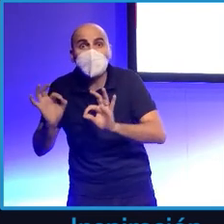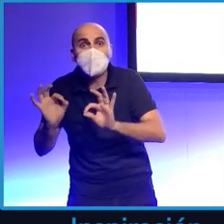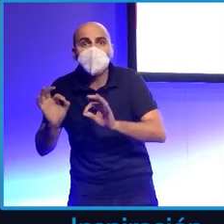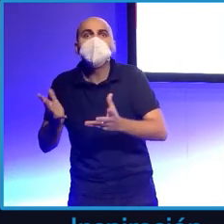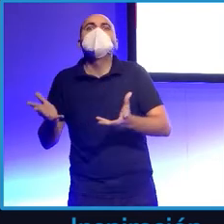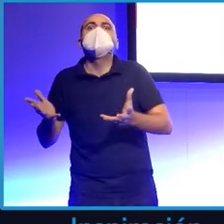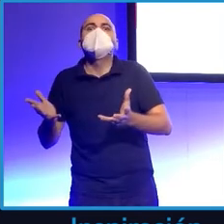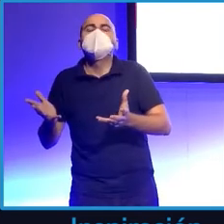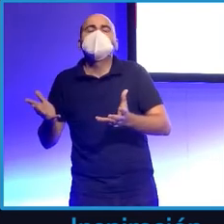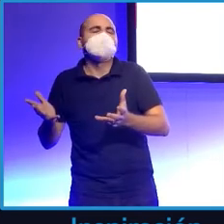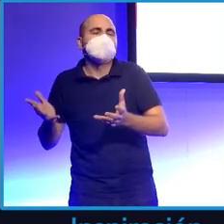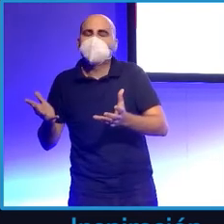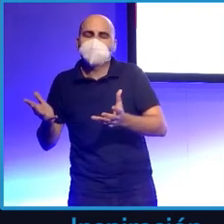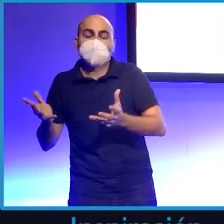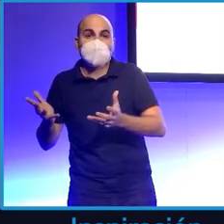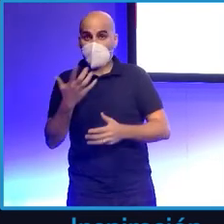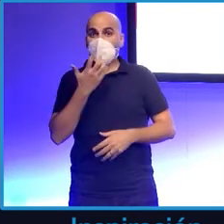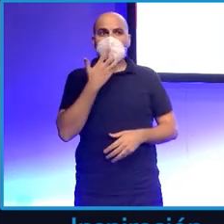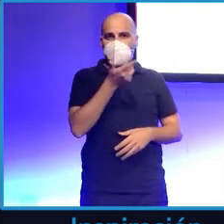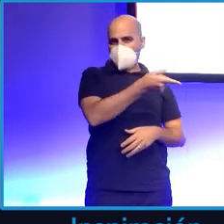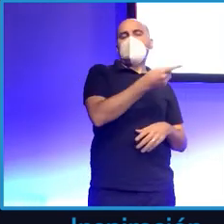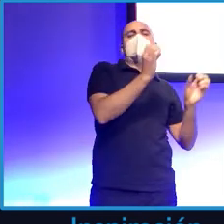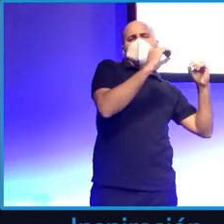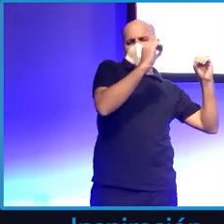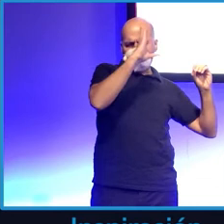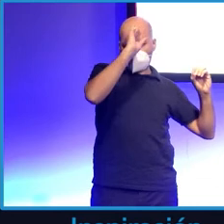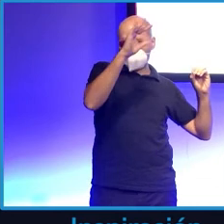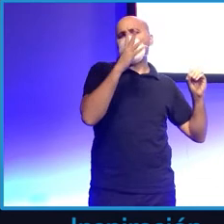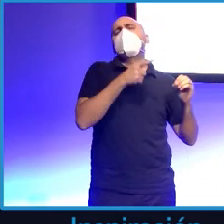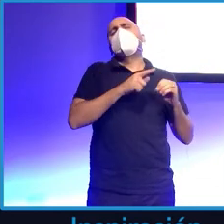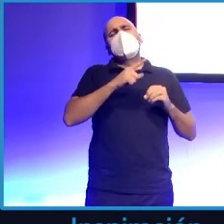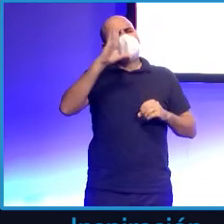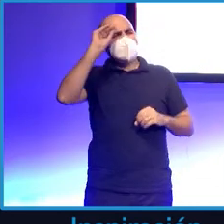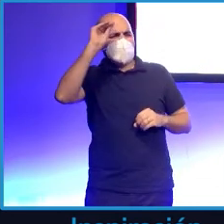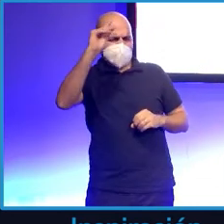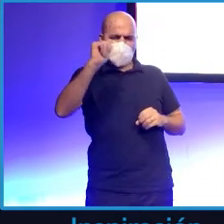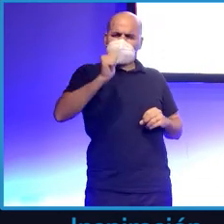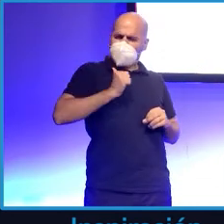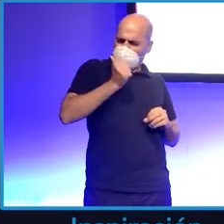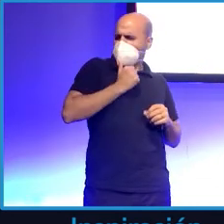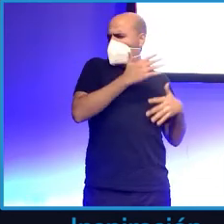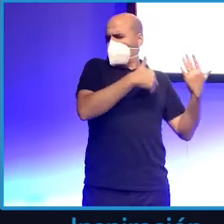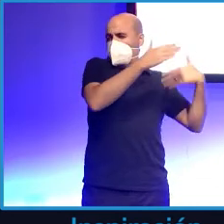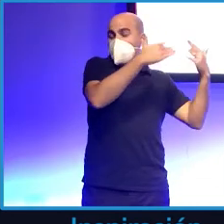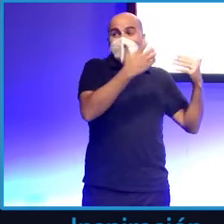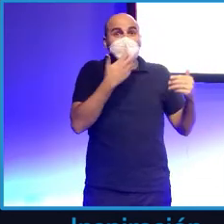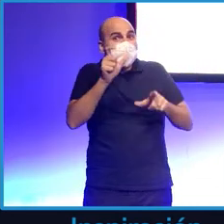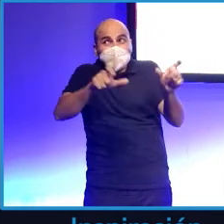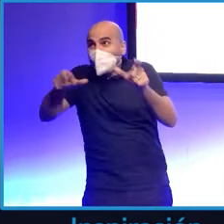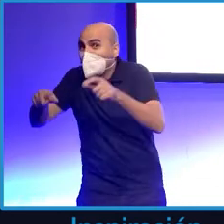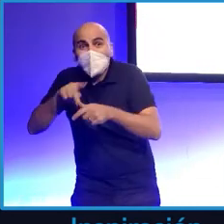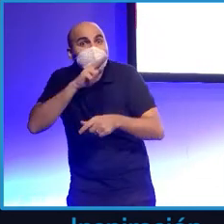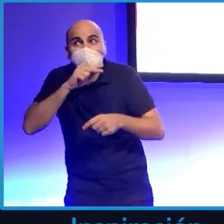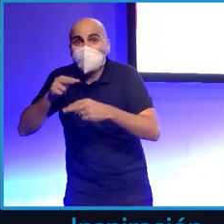yo me moriría de hambre y no es el caso así no ya veis cómo estoy con lo cual que nos faltó ahí nos lanzamos a la piscina pero no